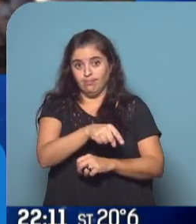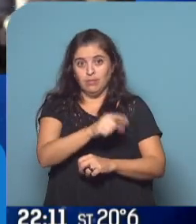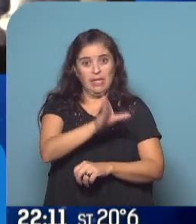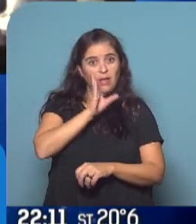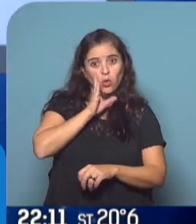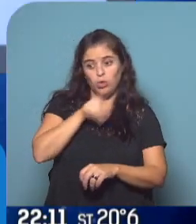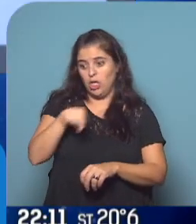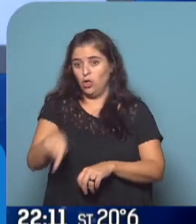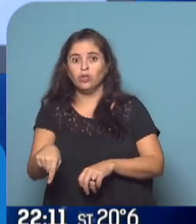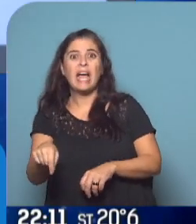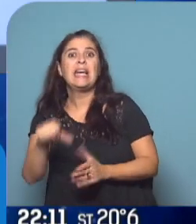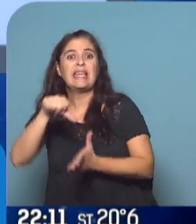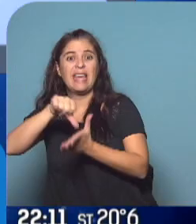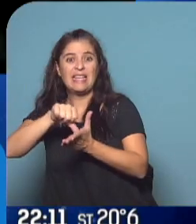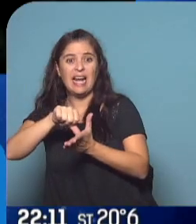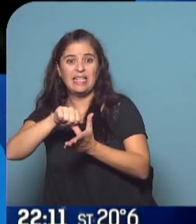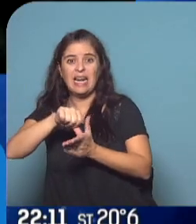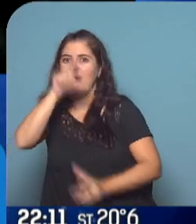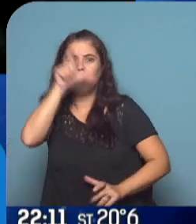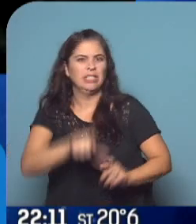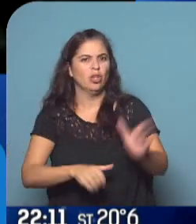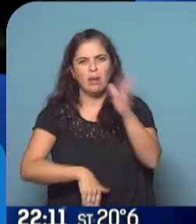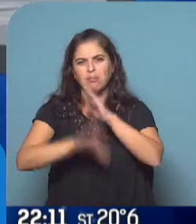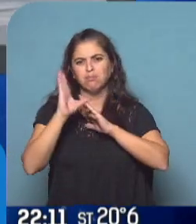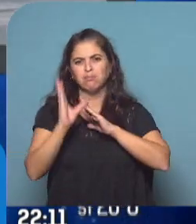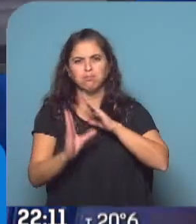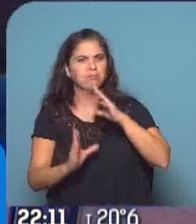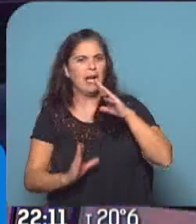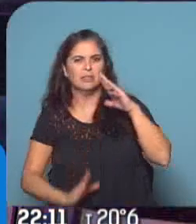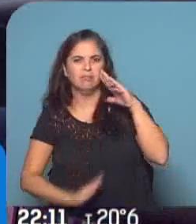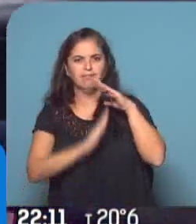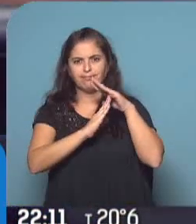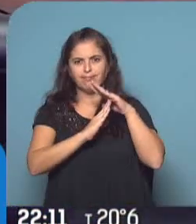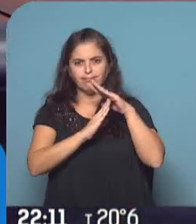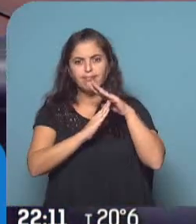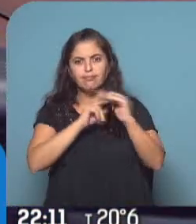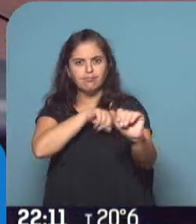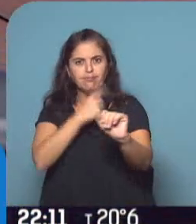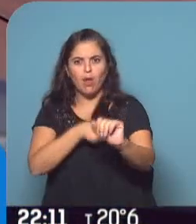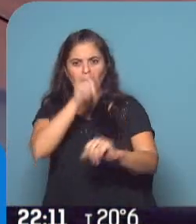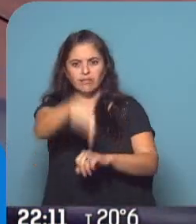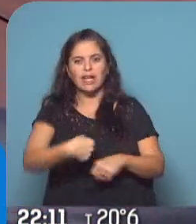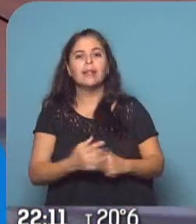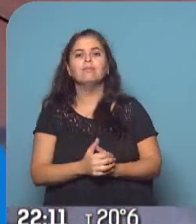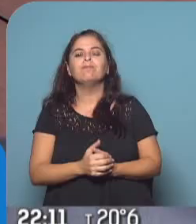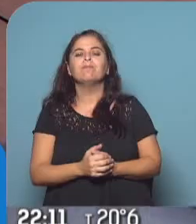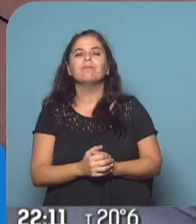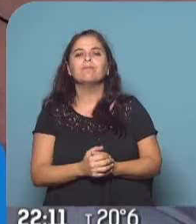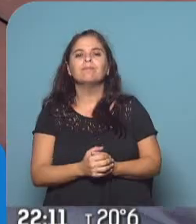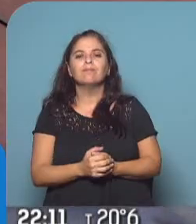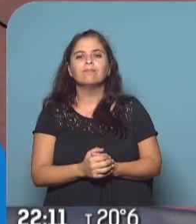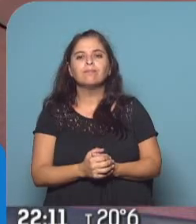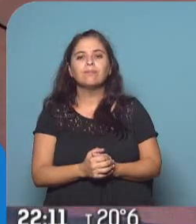como iraníes. Pasamos a las preguntas de mis compañeros. Natalia. Hola, buenas noches. ¿Qué tal, Natalia? En las últimas horas, en realidad,